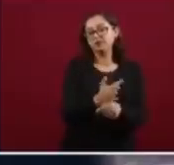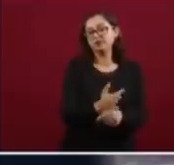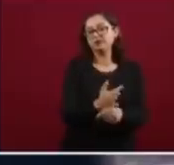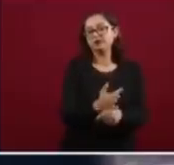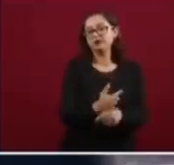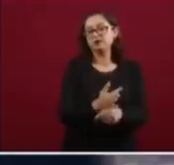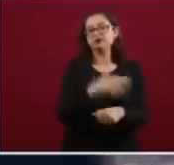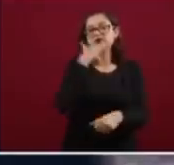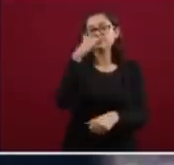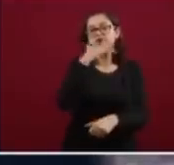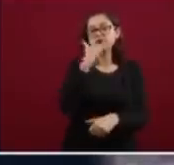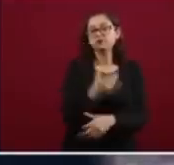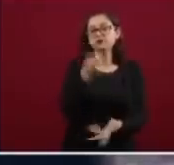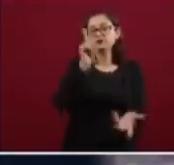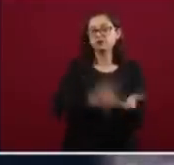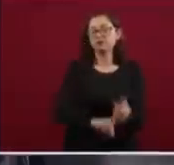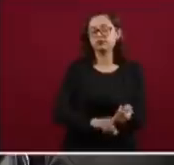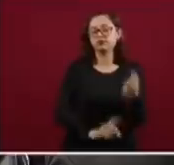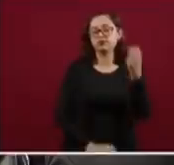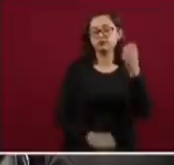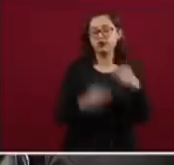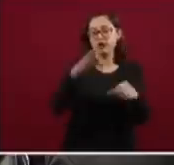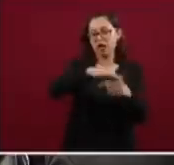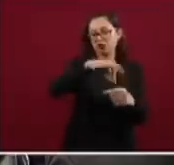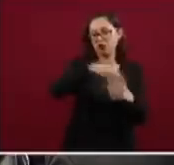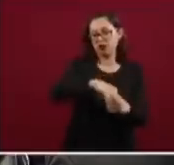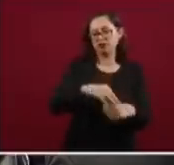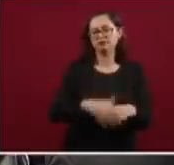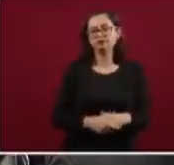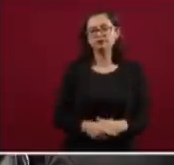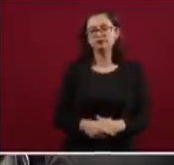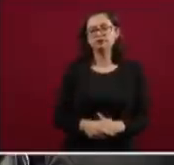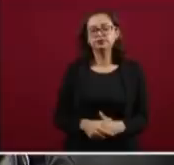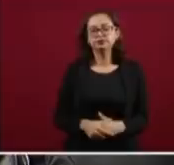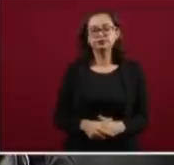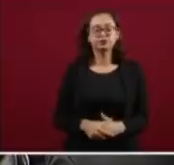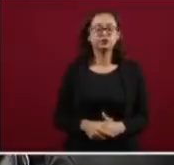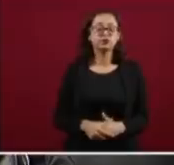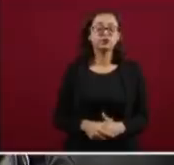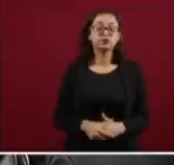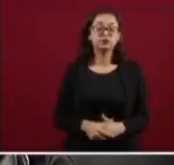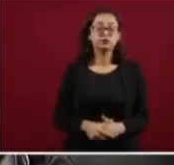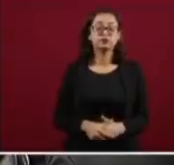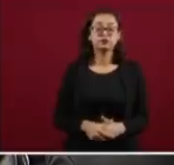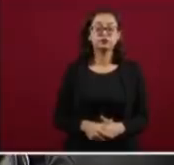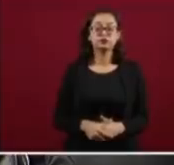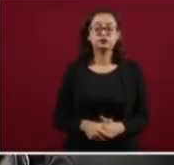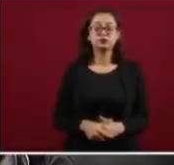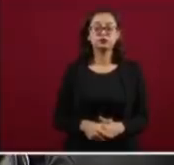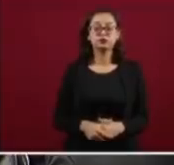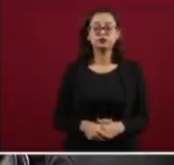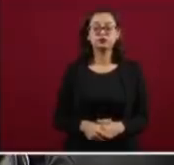en el de jueces electorales poder hacer es que esto